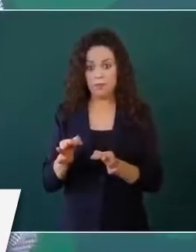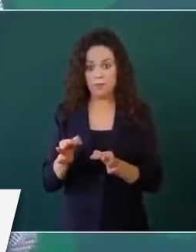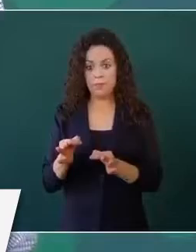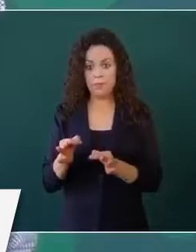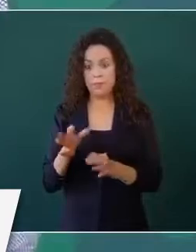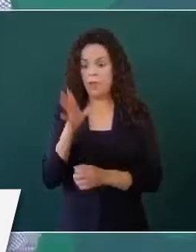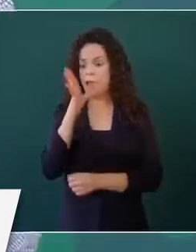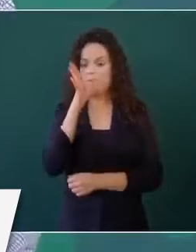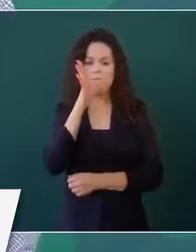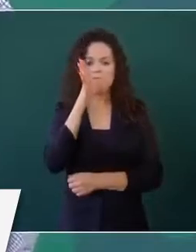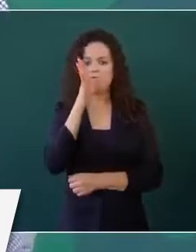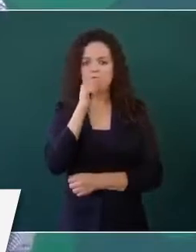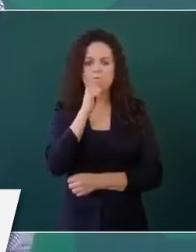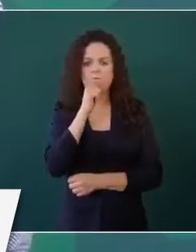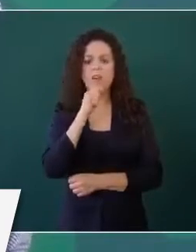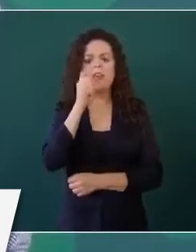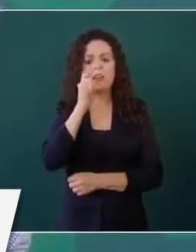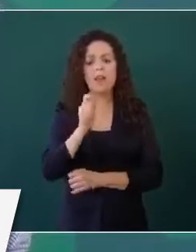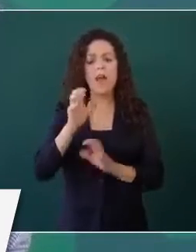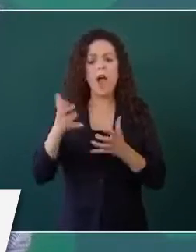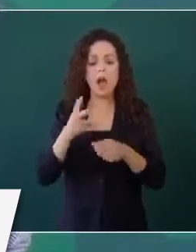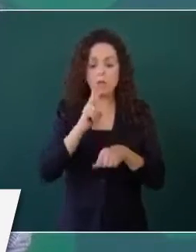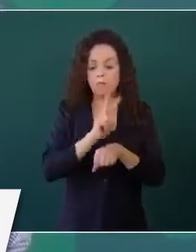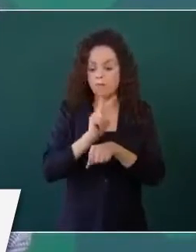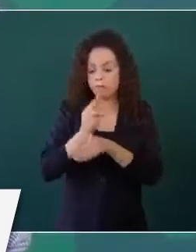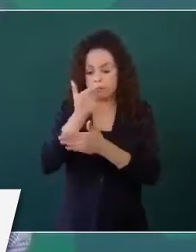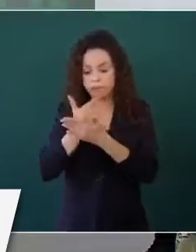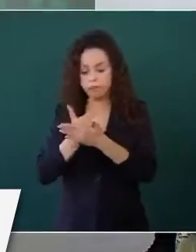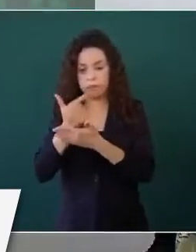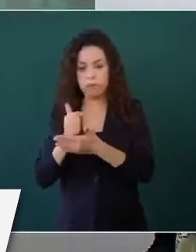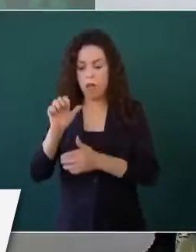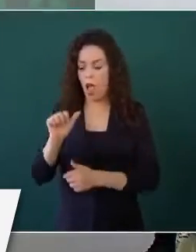hacer auditorías el gobierno federal.